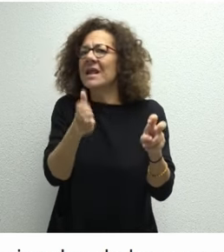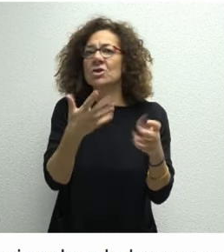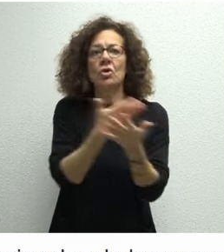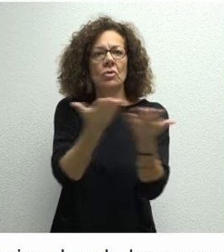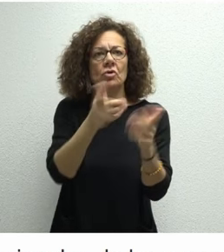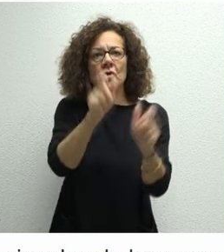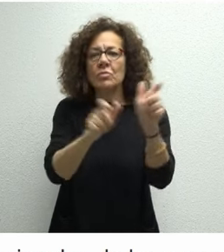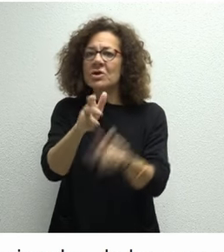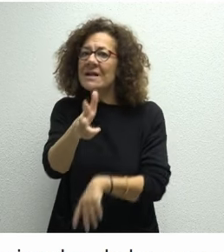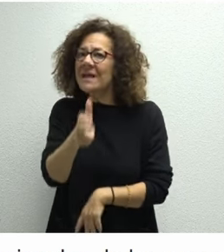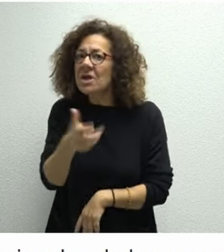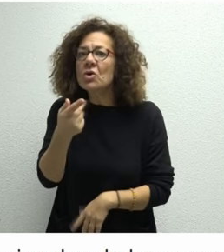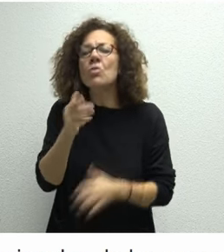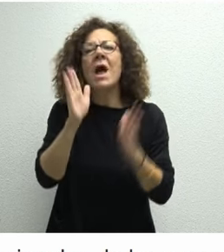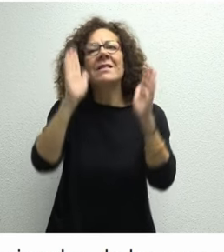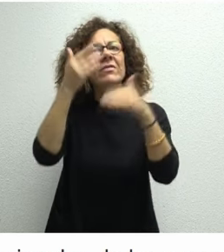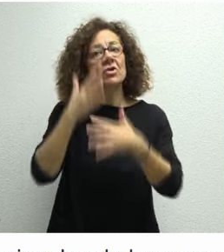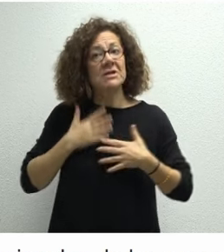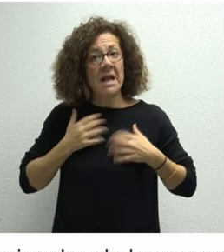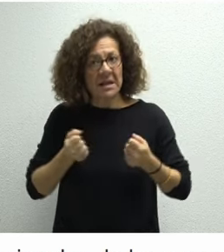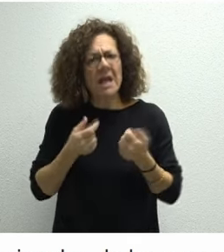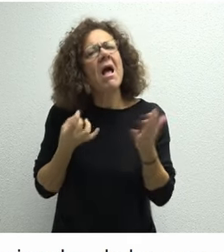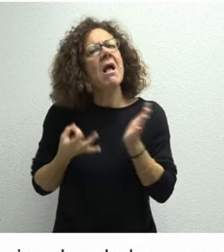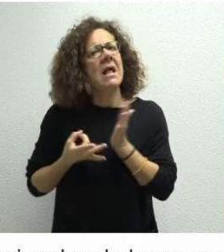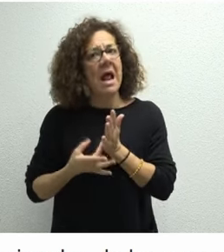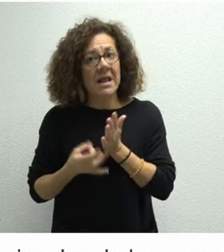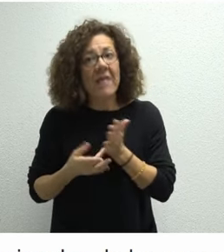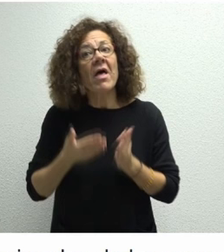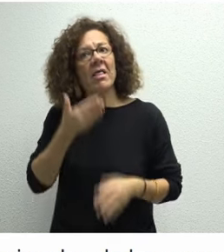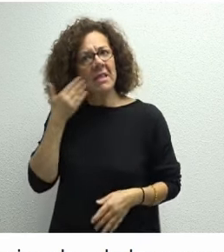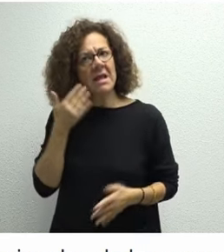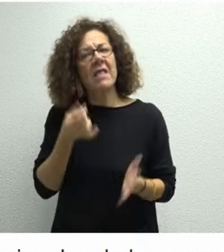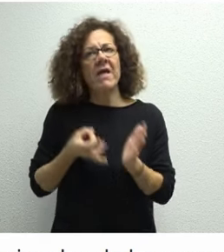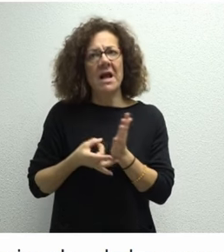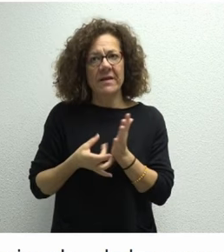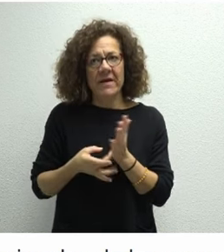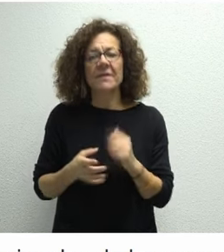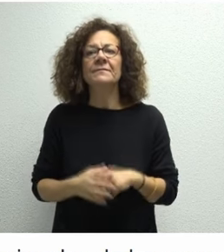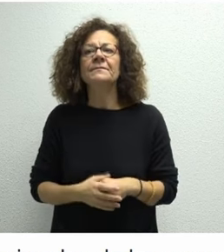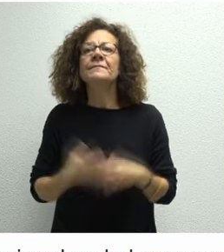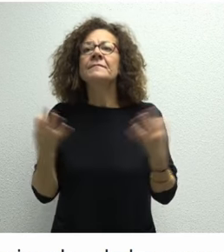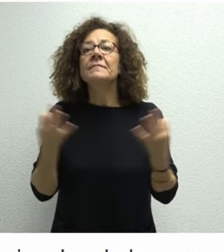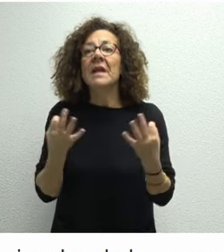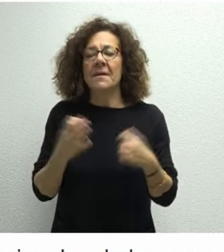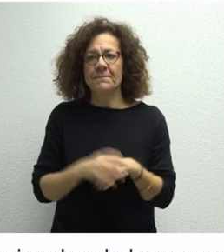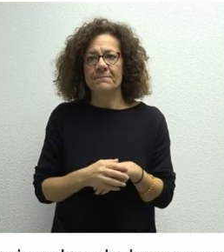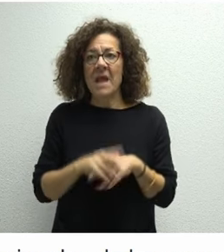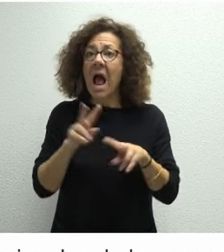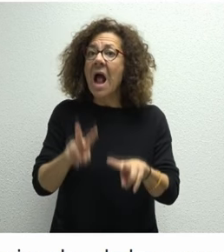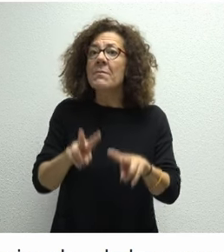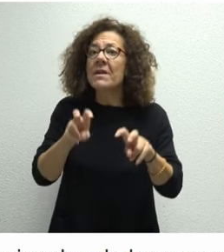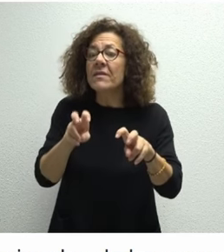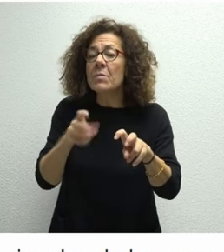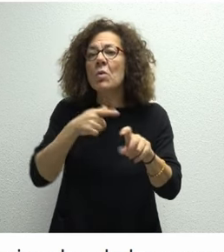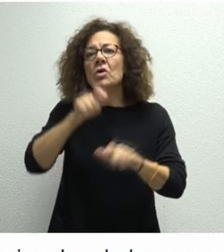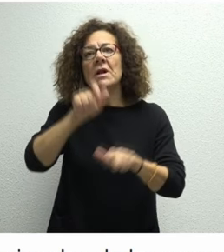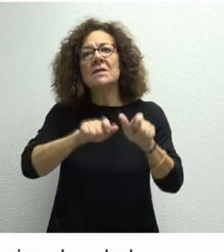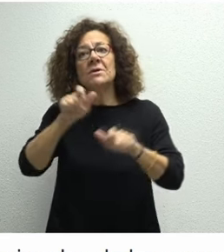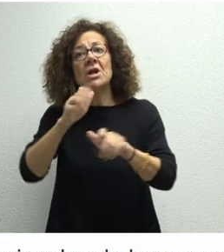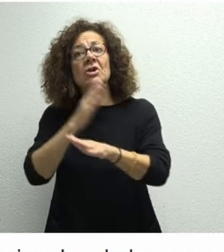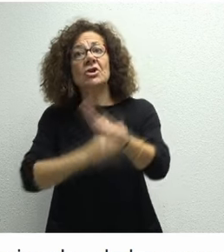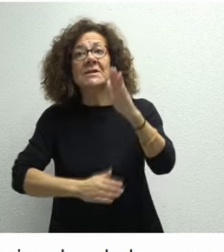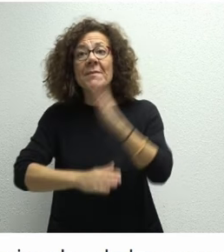derecho a recibir una una atención sanitaria de calidad digna y de calidad qué pasaba no al principio no cuando las personas con